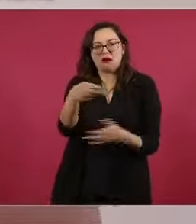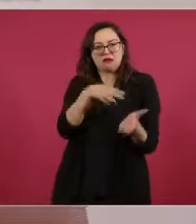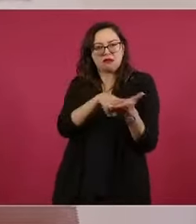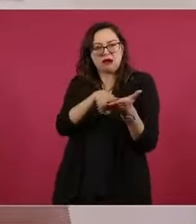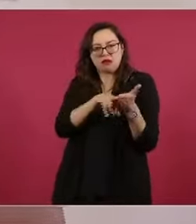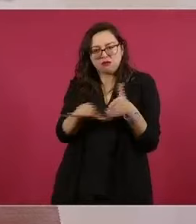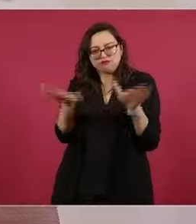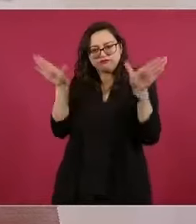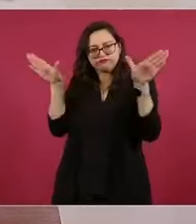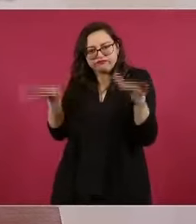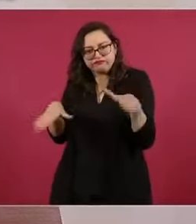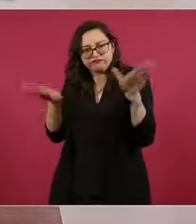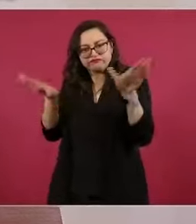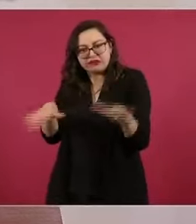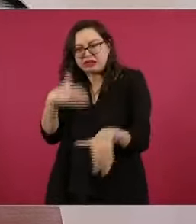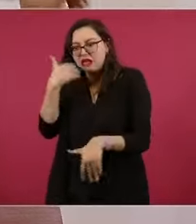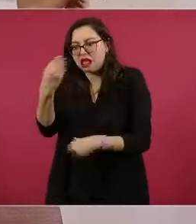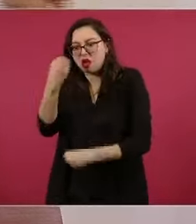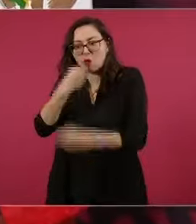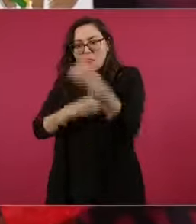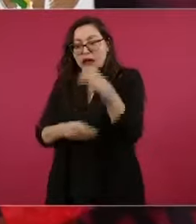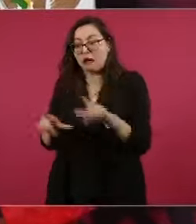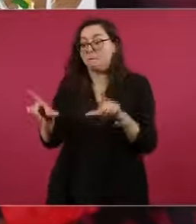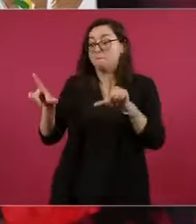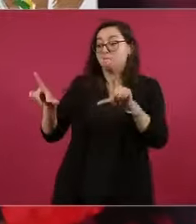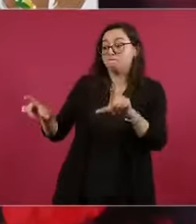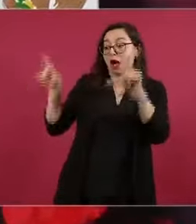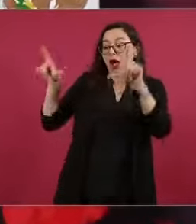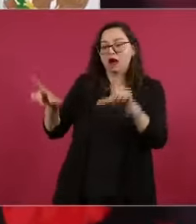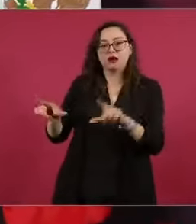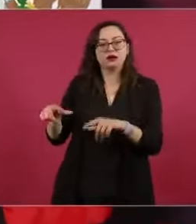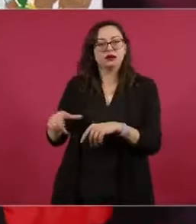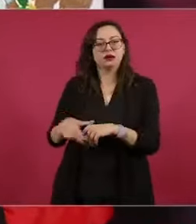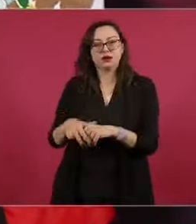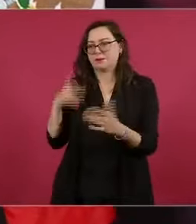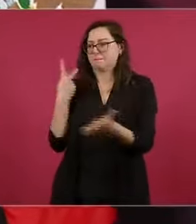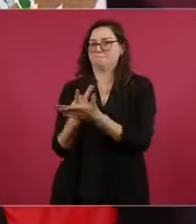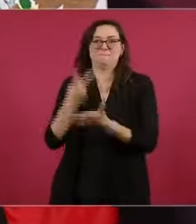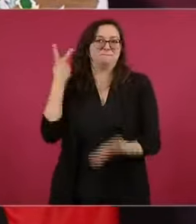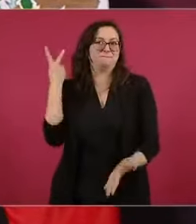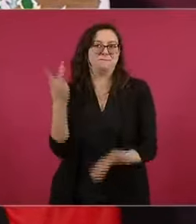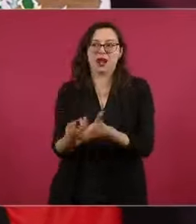¿sí?, en imagen